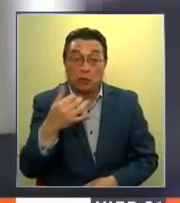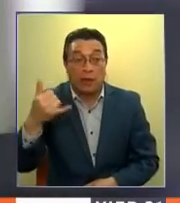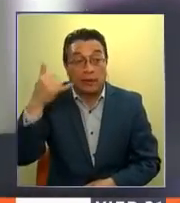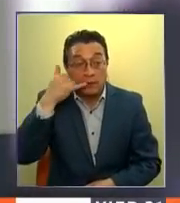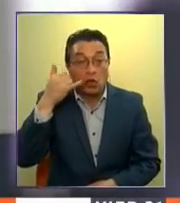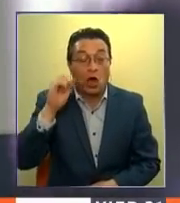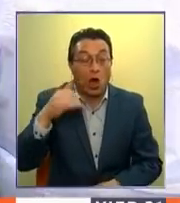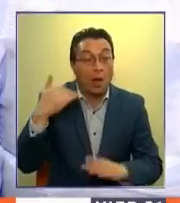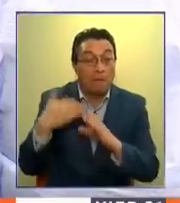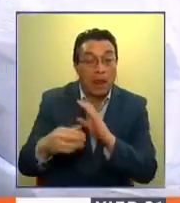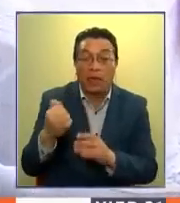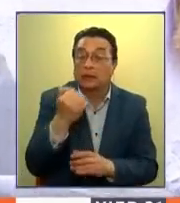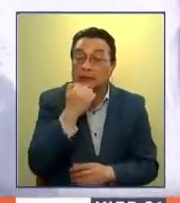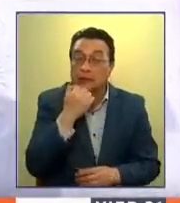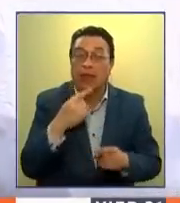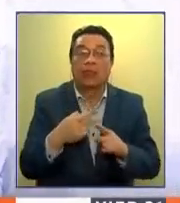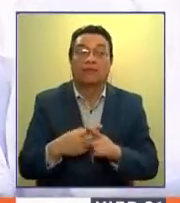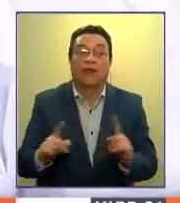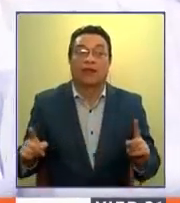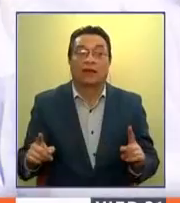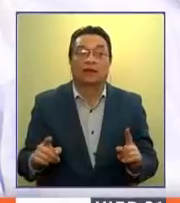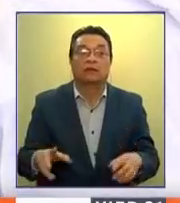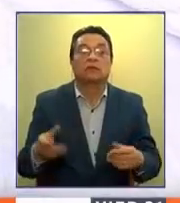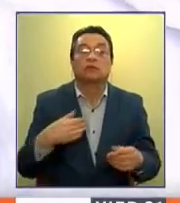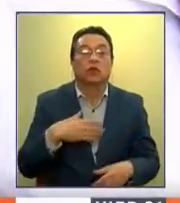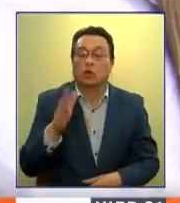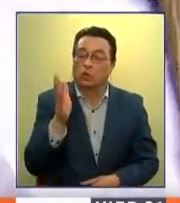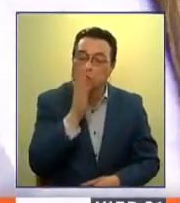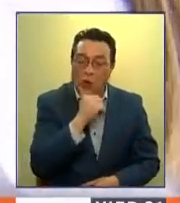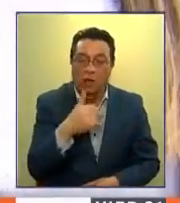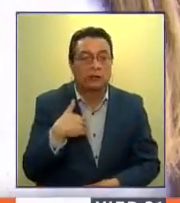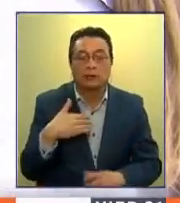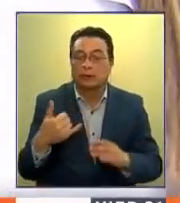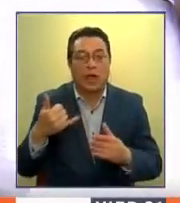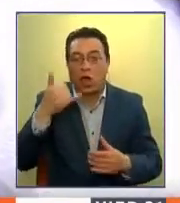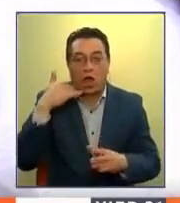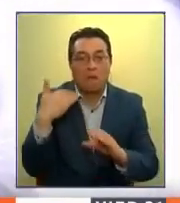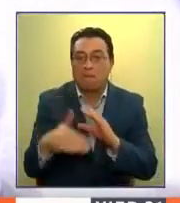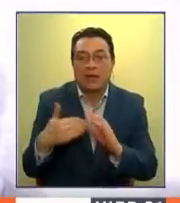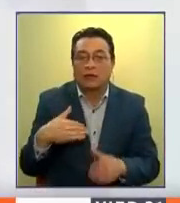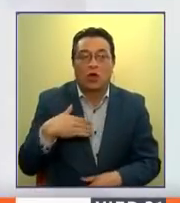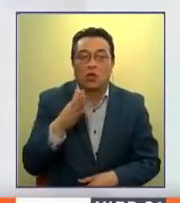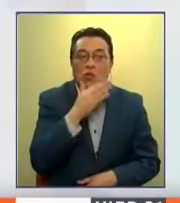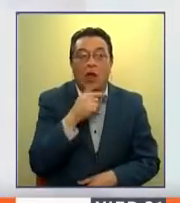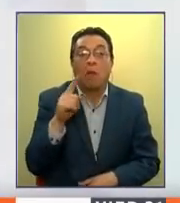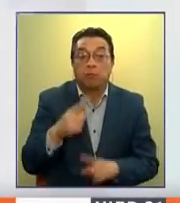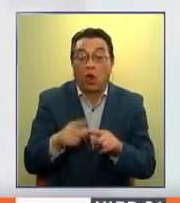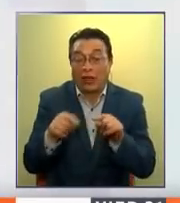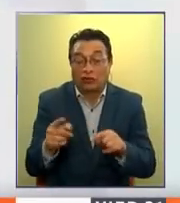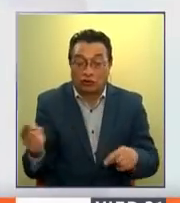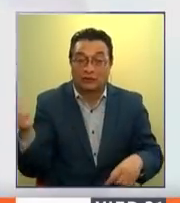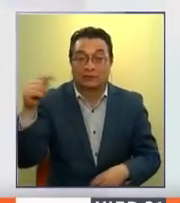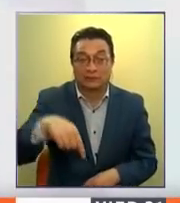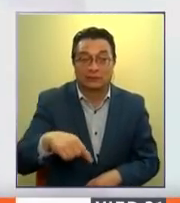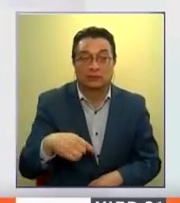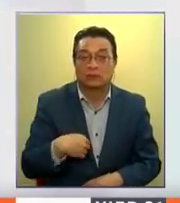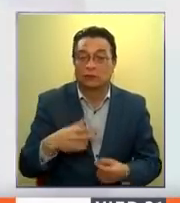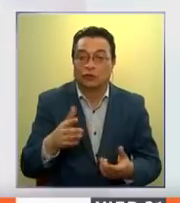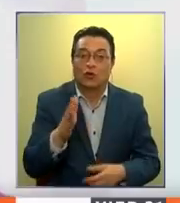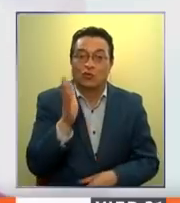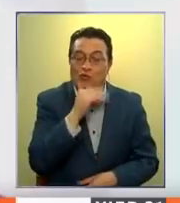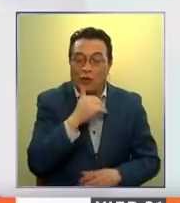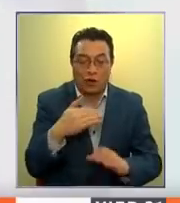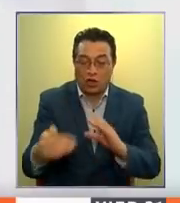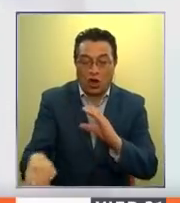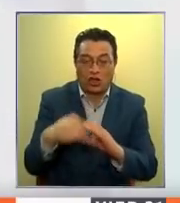correo electrónico. No tengo celular, no tengo correo. ¿Entienden? Por eso vengo acá. El problema es que no va a recibir el correo con la